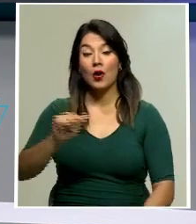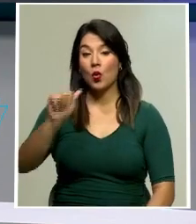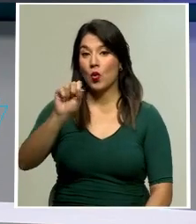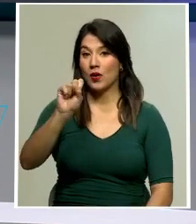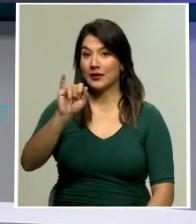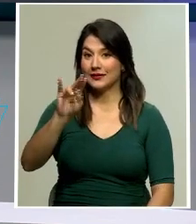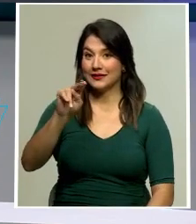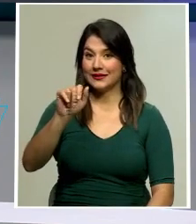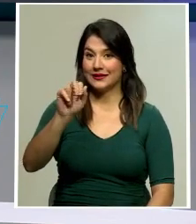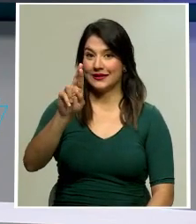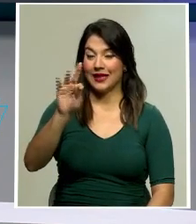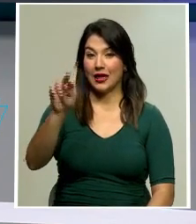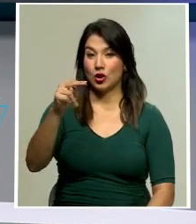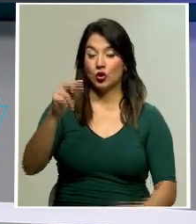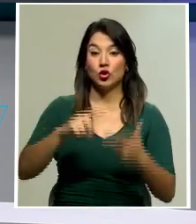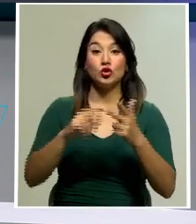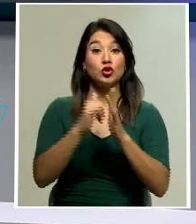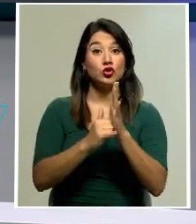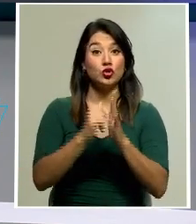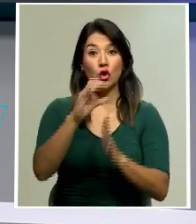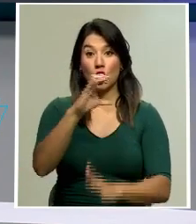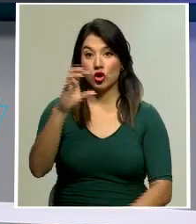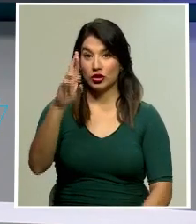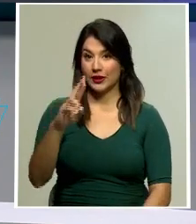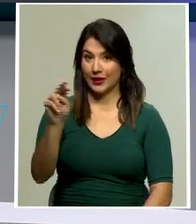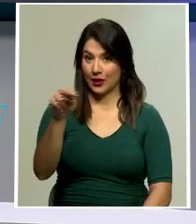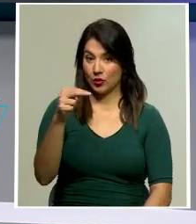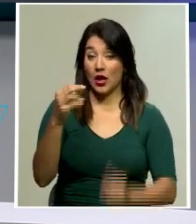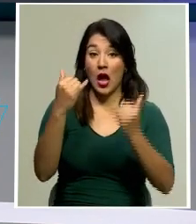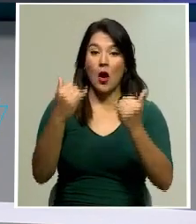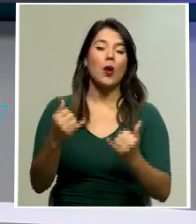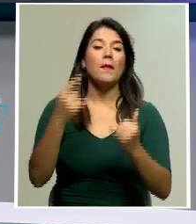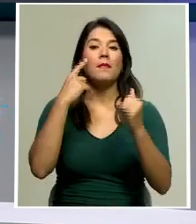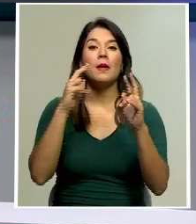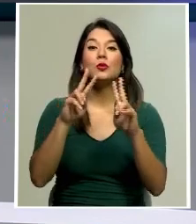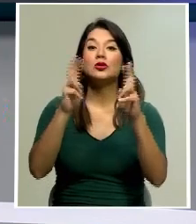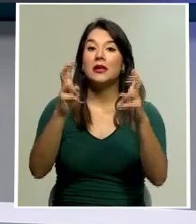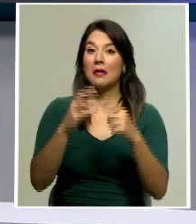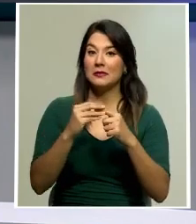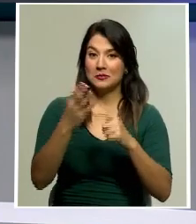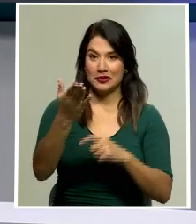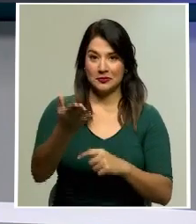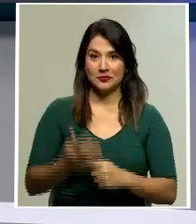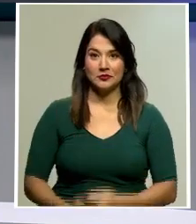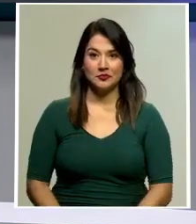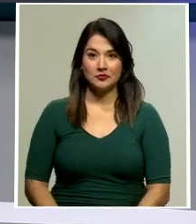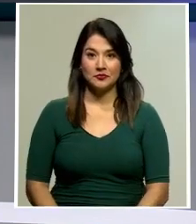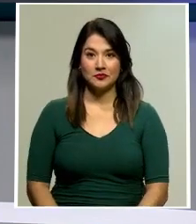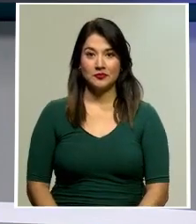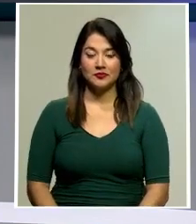@CinearNoticias y en YouTube como Costa Rica Noticias. Vamos de inmediato a hacer un repaso por nuestros titulares.